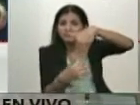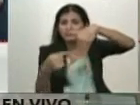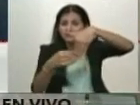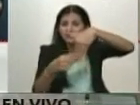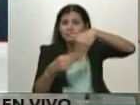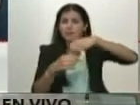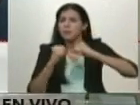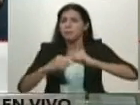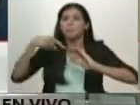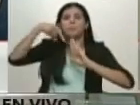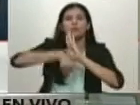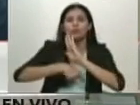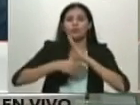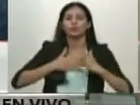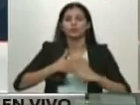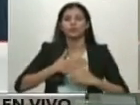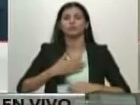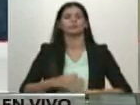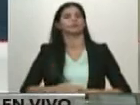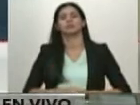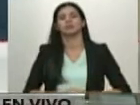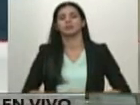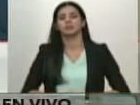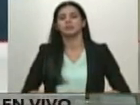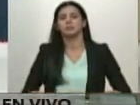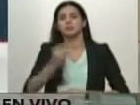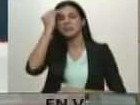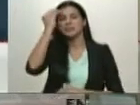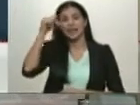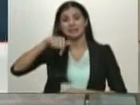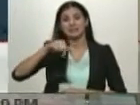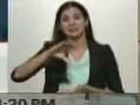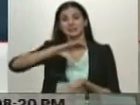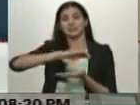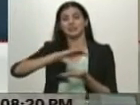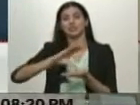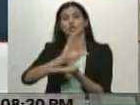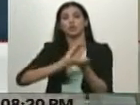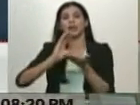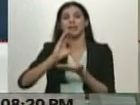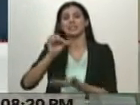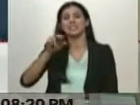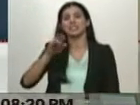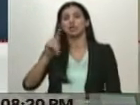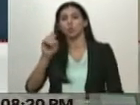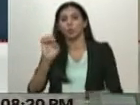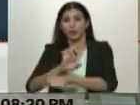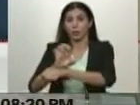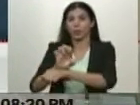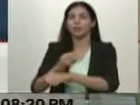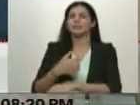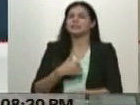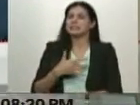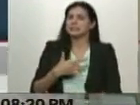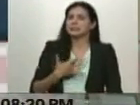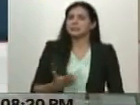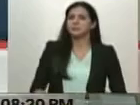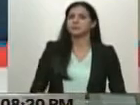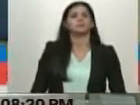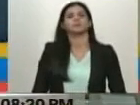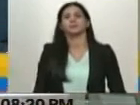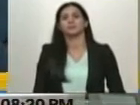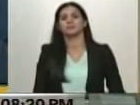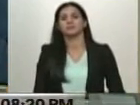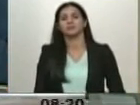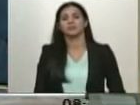las raíces. Cuando uno piensa en Quito y cuando nosotros vamos a Quito, siempre sentimos allí vivo